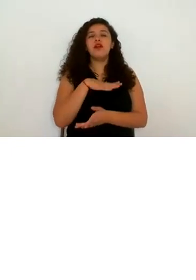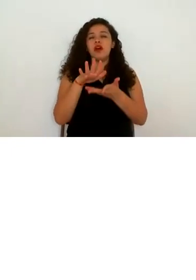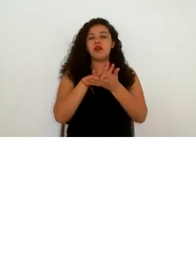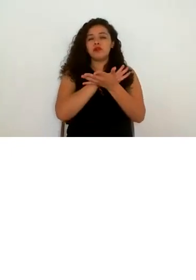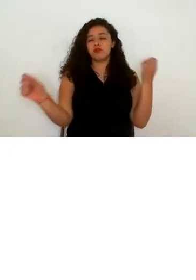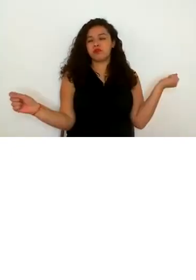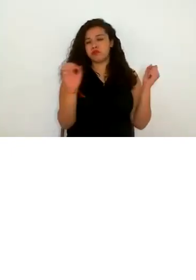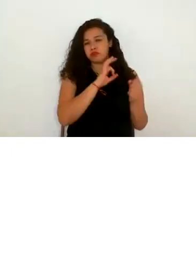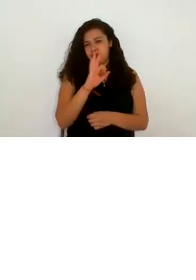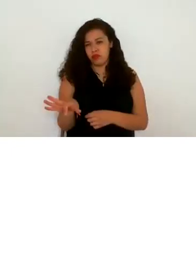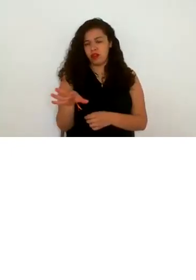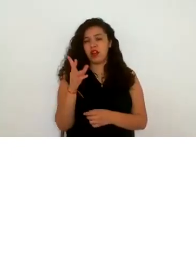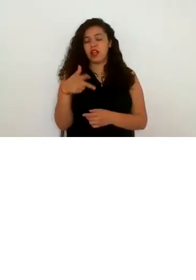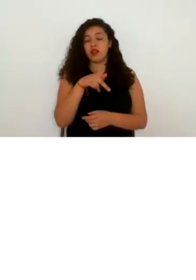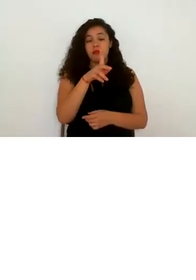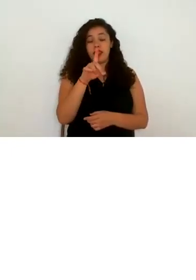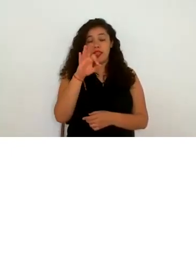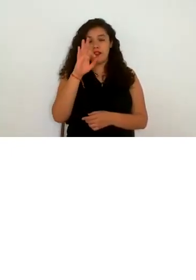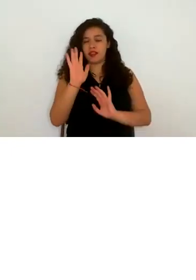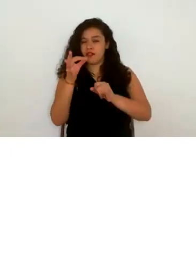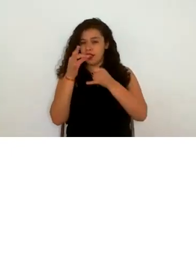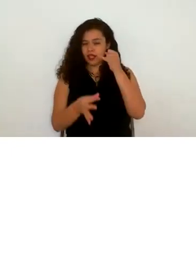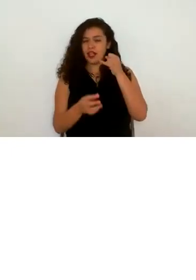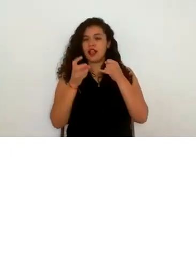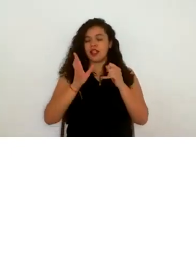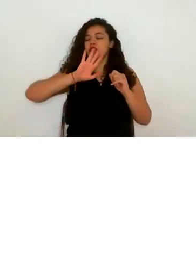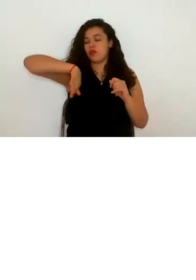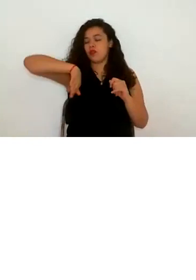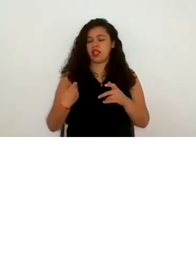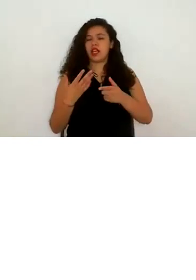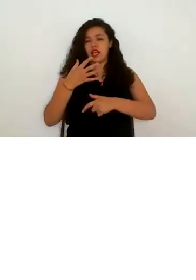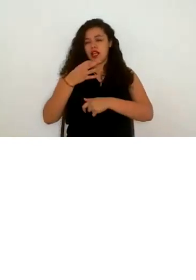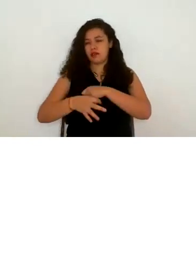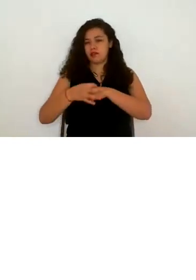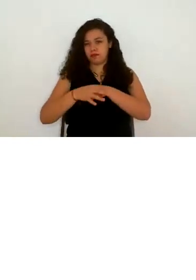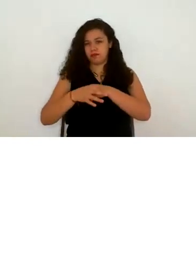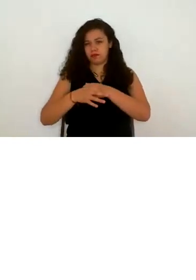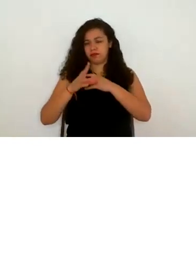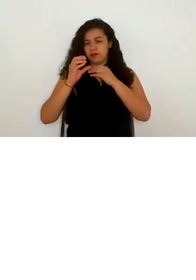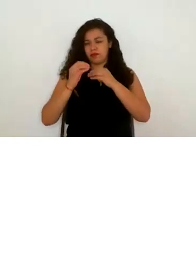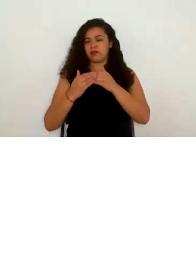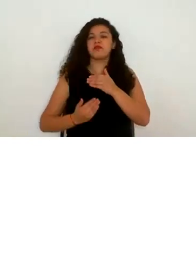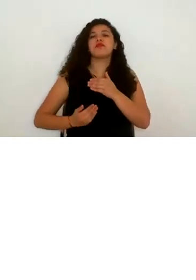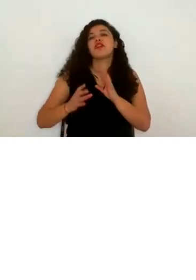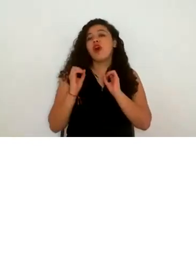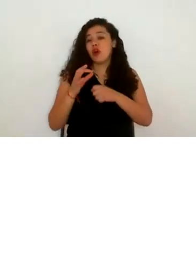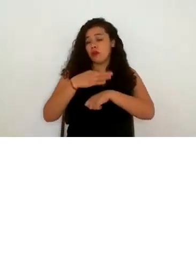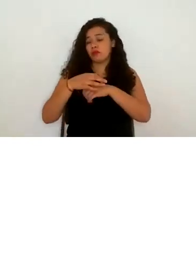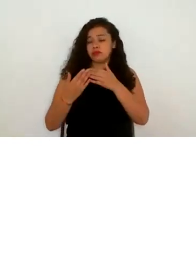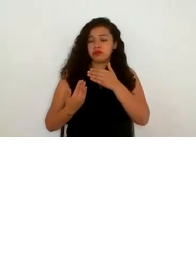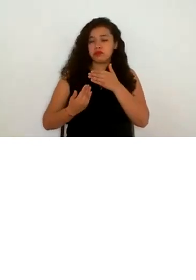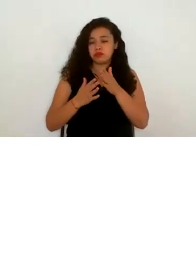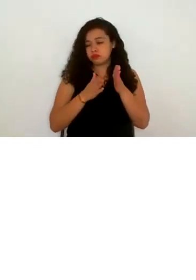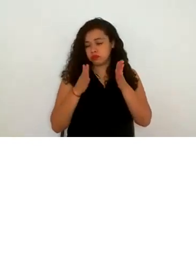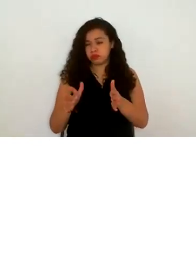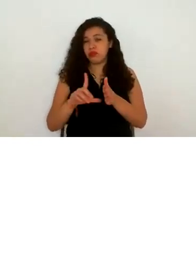y los documentos en PDF, que es la versión final, son los que podríamos ya conservar permanentemente y en su momento